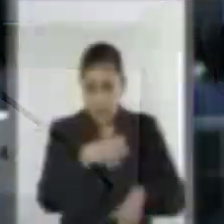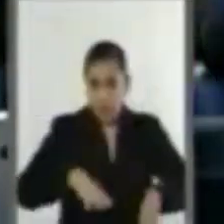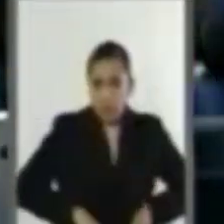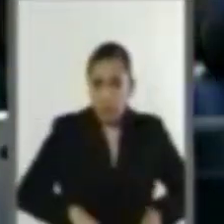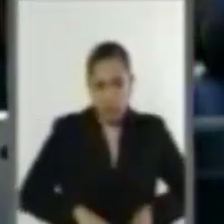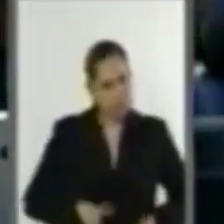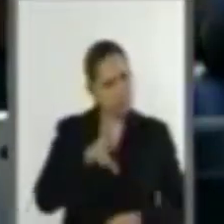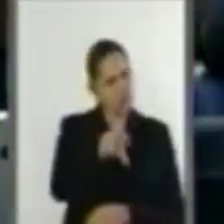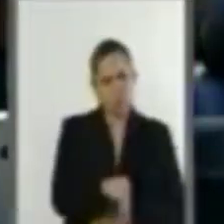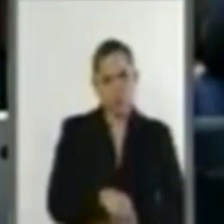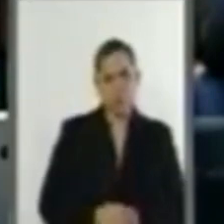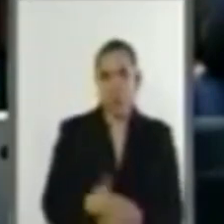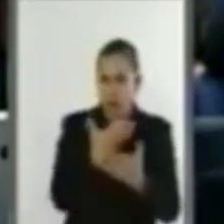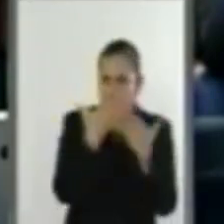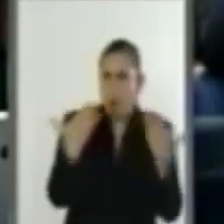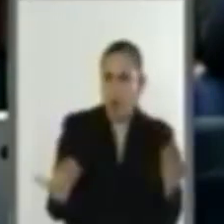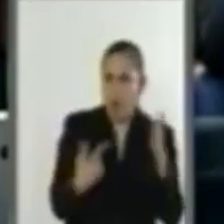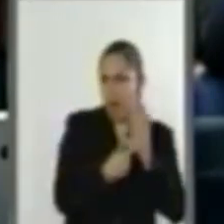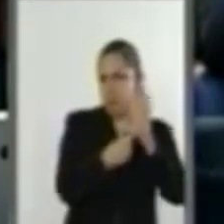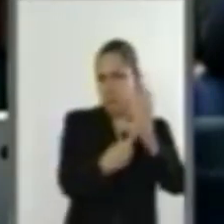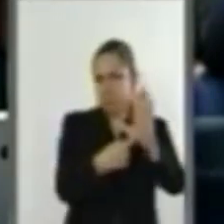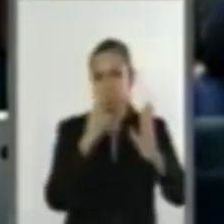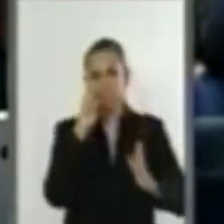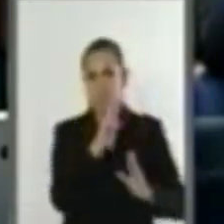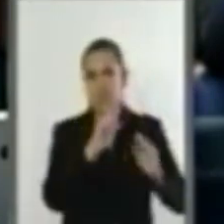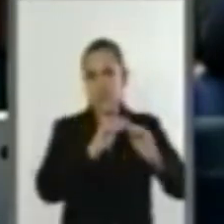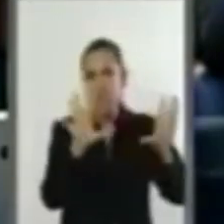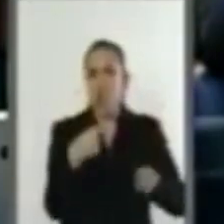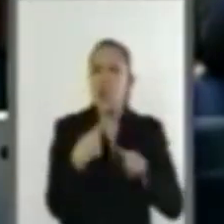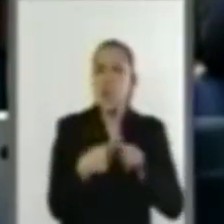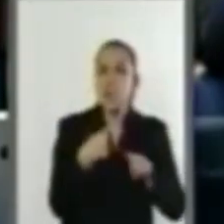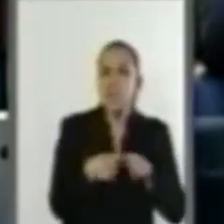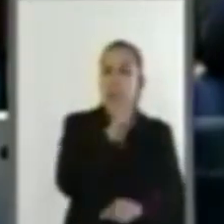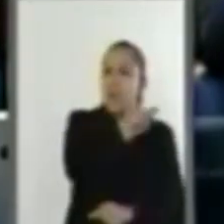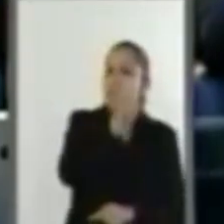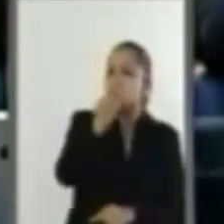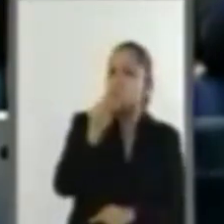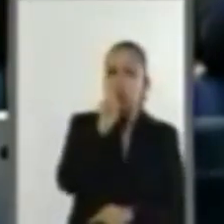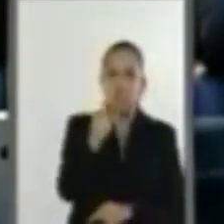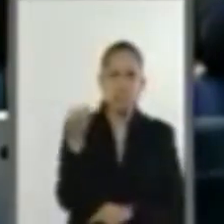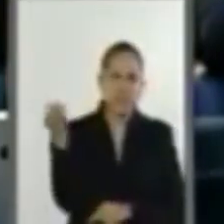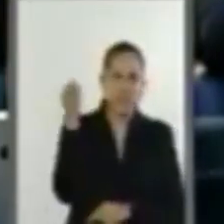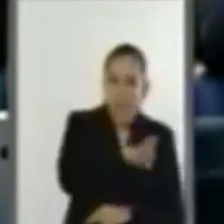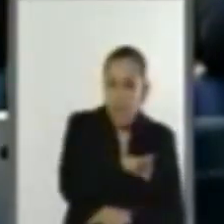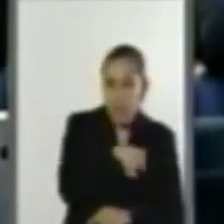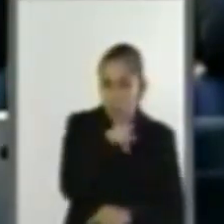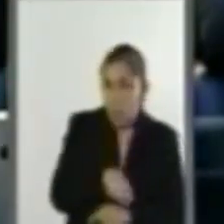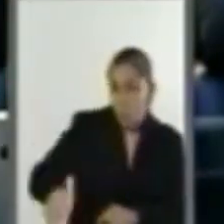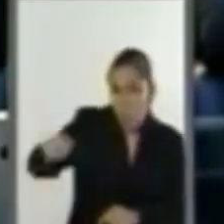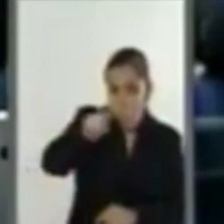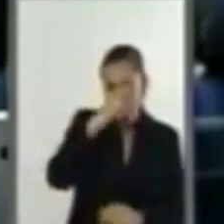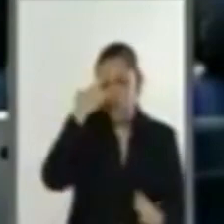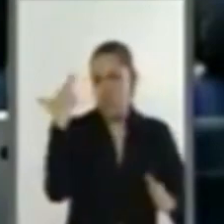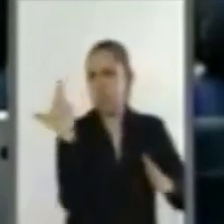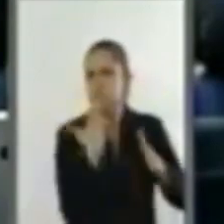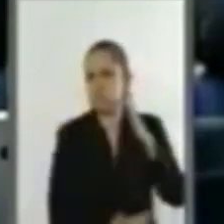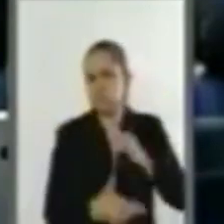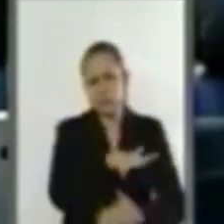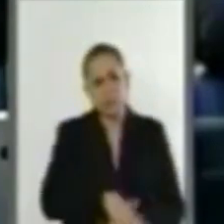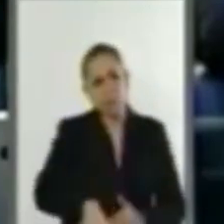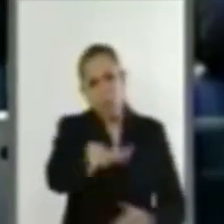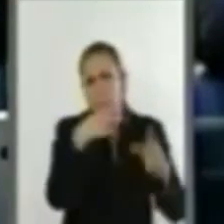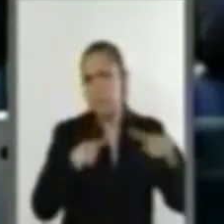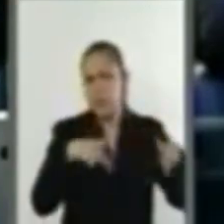parlamentario acusaron al ex secretario de hacienda- de haber sido impuesto por el pri a cambio